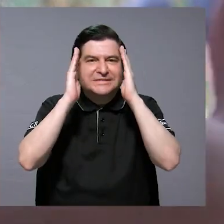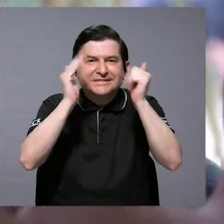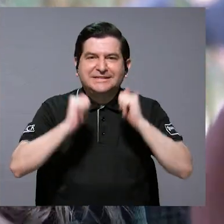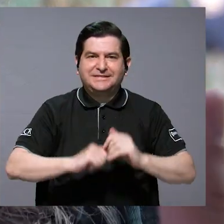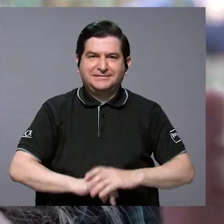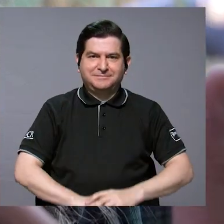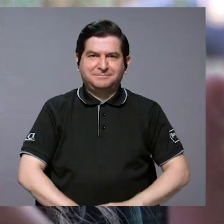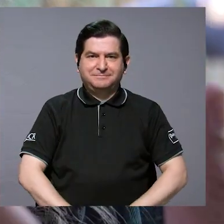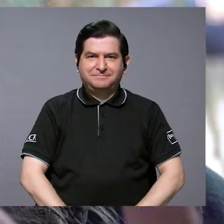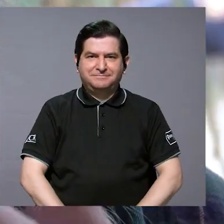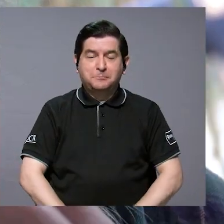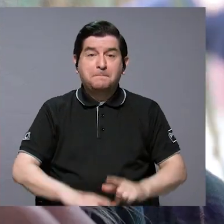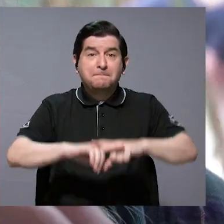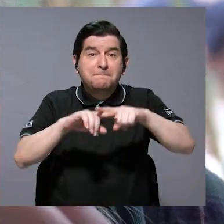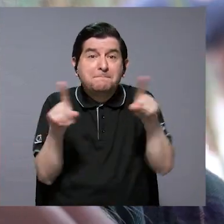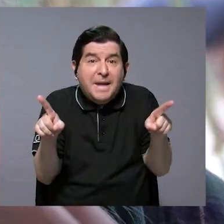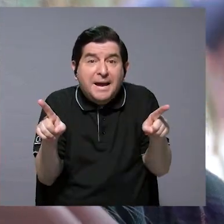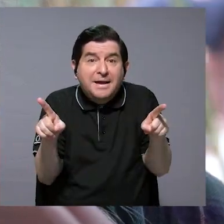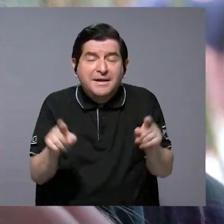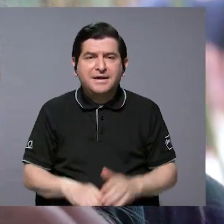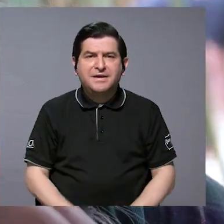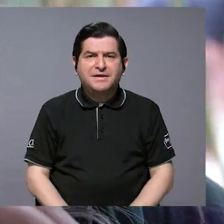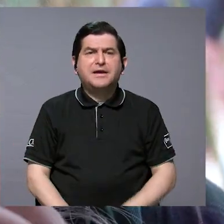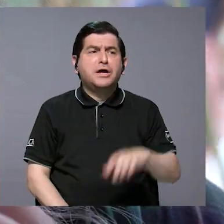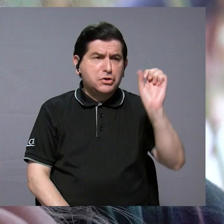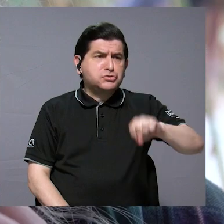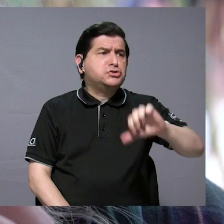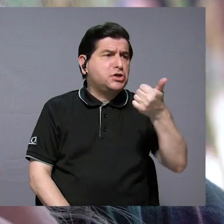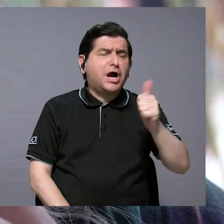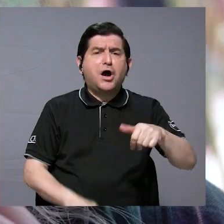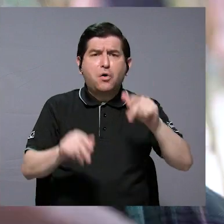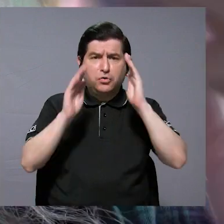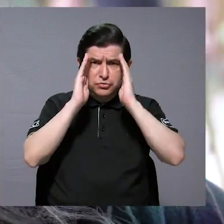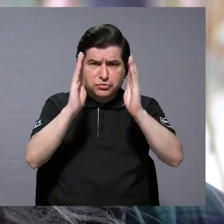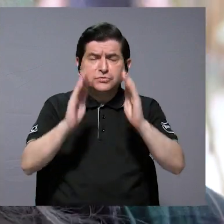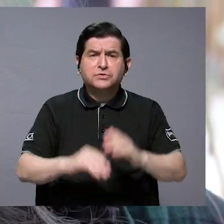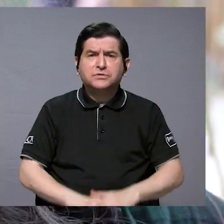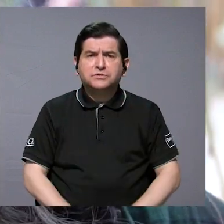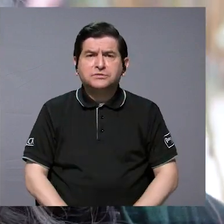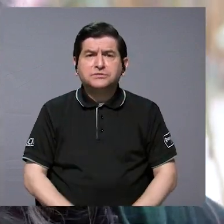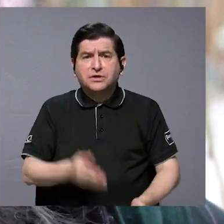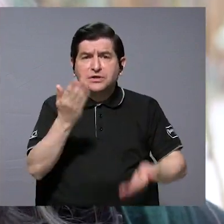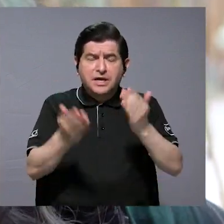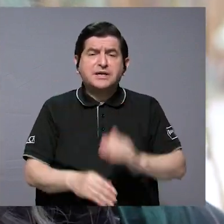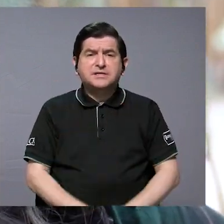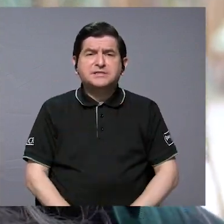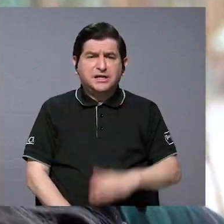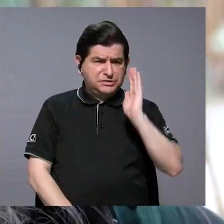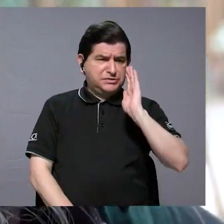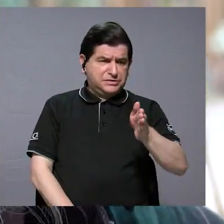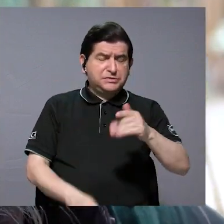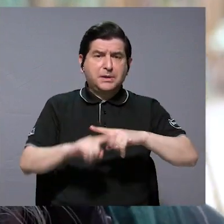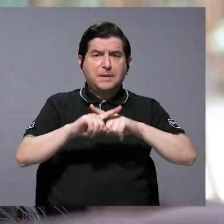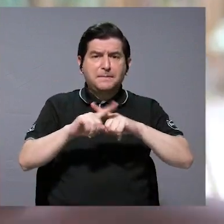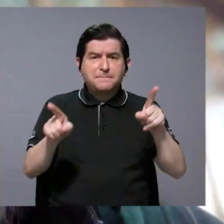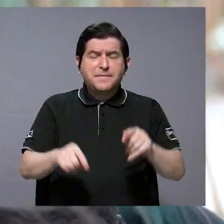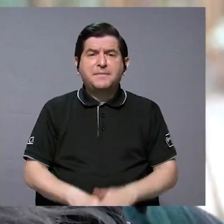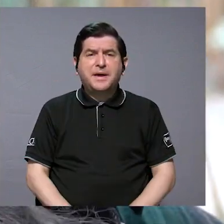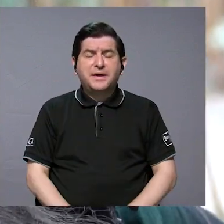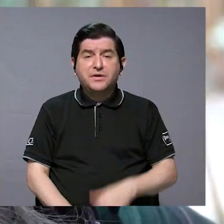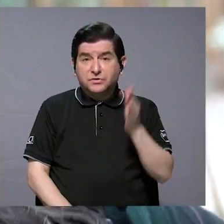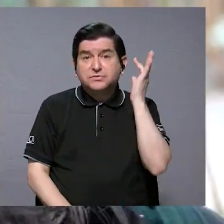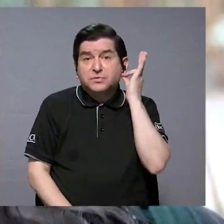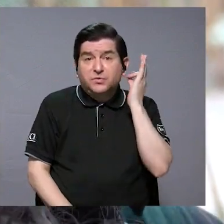que no me escuchan, pero que sí escuchan a otra gente que tal vez sí sea hetero, aunque